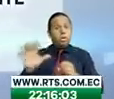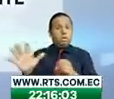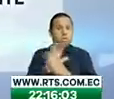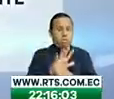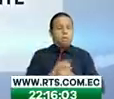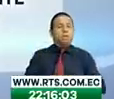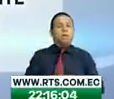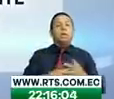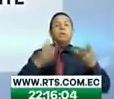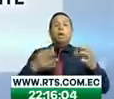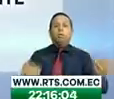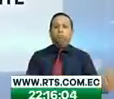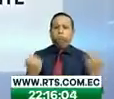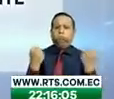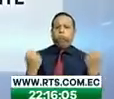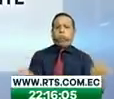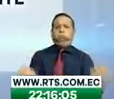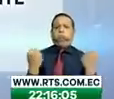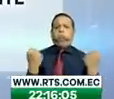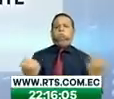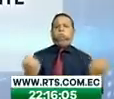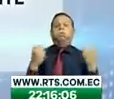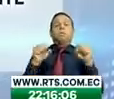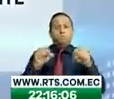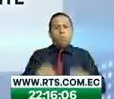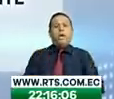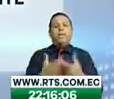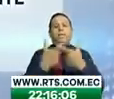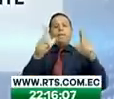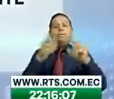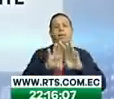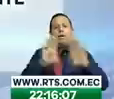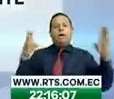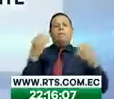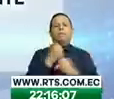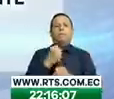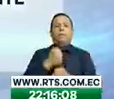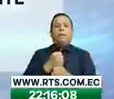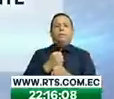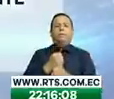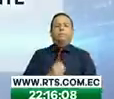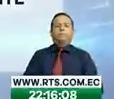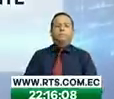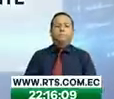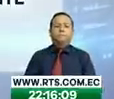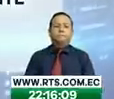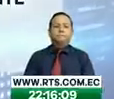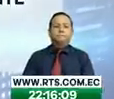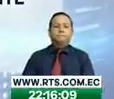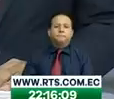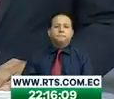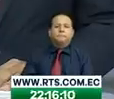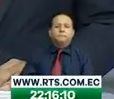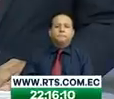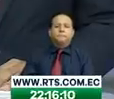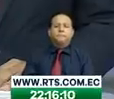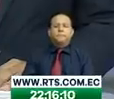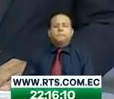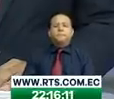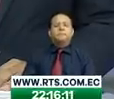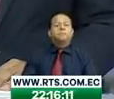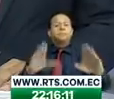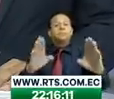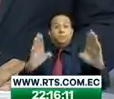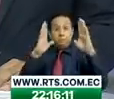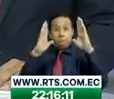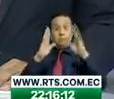gimnasios podrán reanudar sus actividades previamente aprobado por el COE cantonal. Informó Roselena Vascones. Y mucha atención,